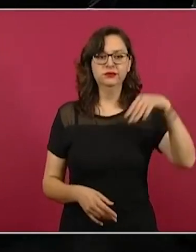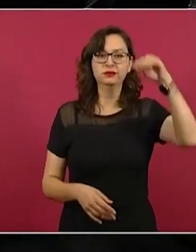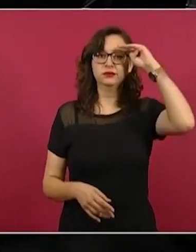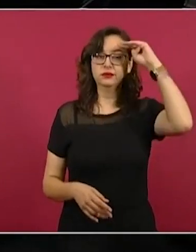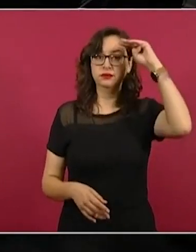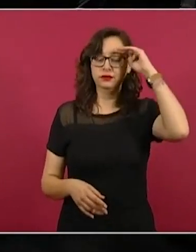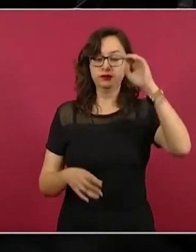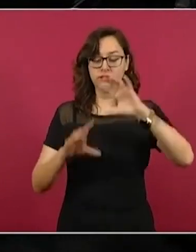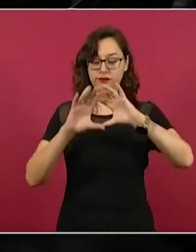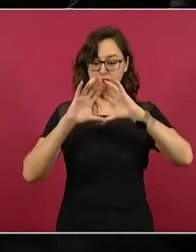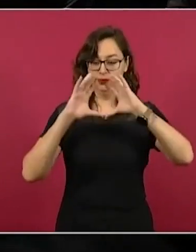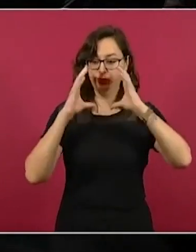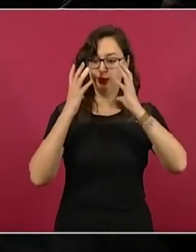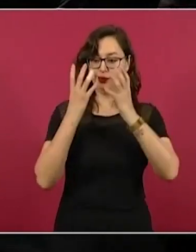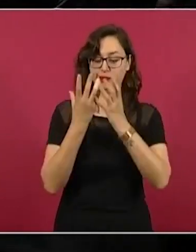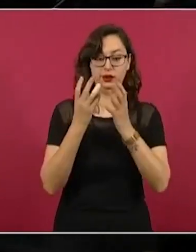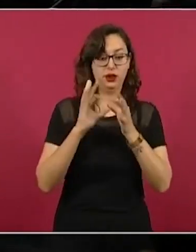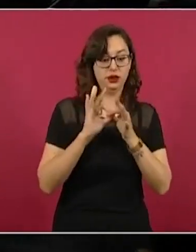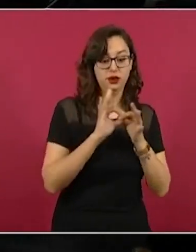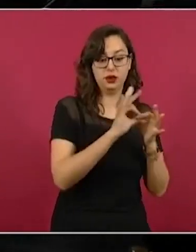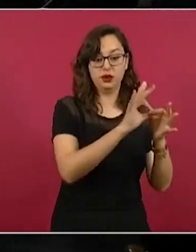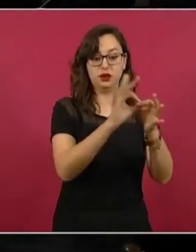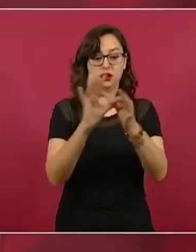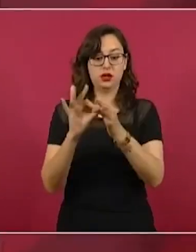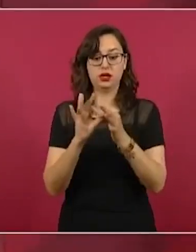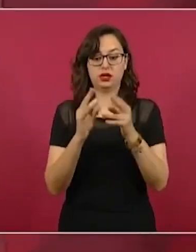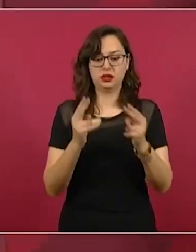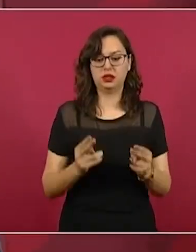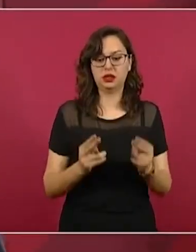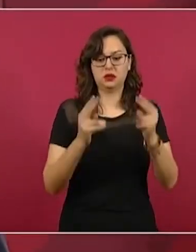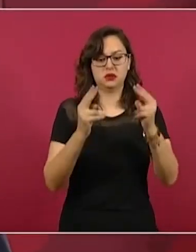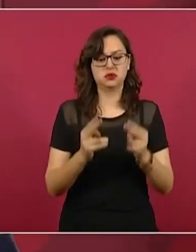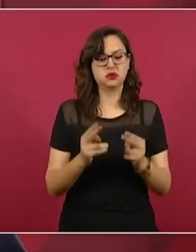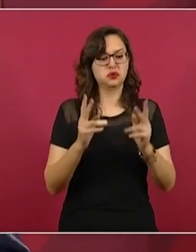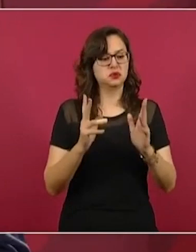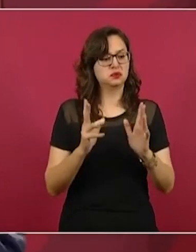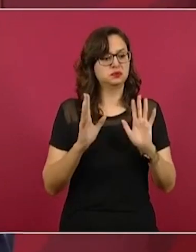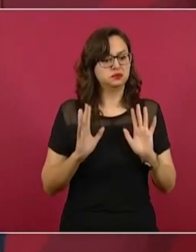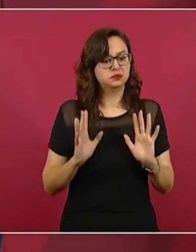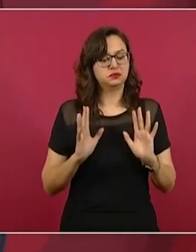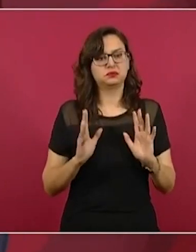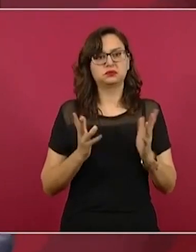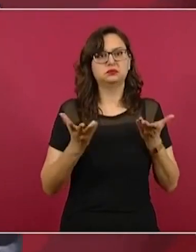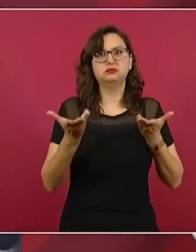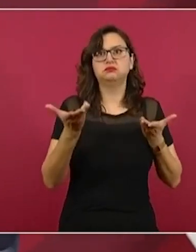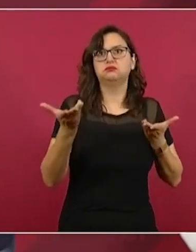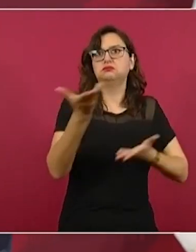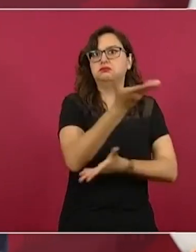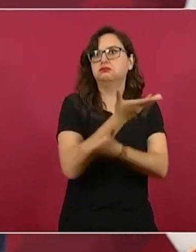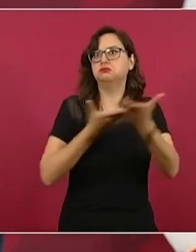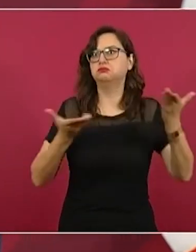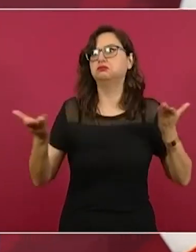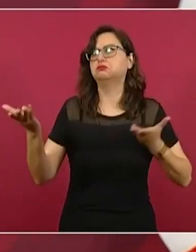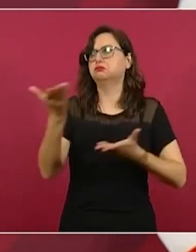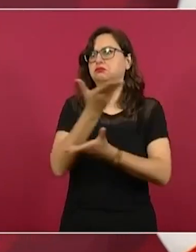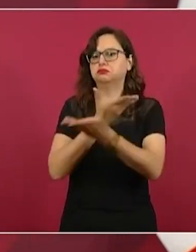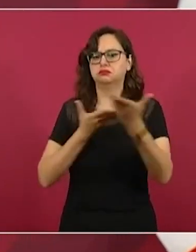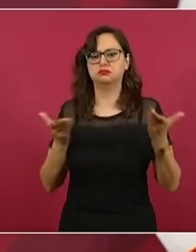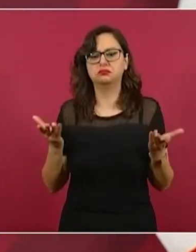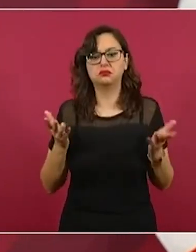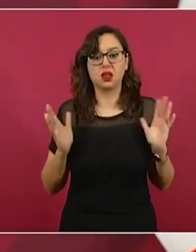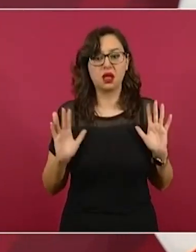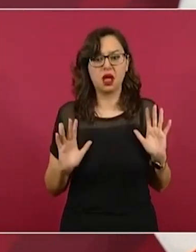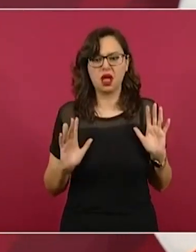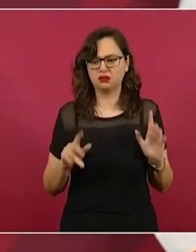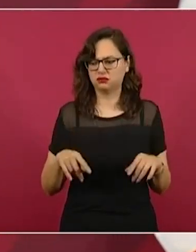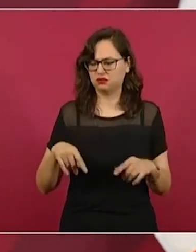mundo globalizado pues no hay que producir lo que se consume, que se puede